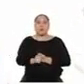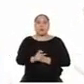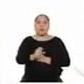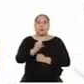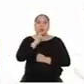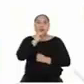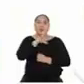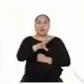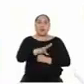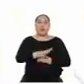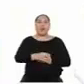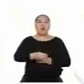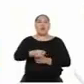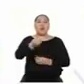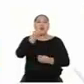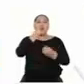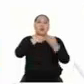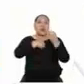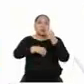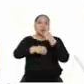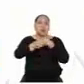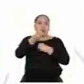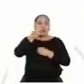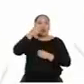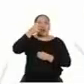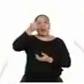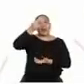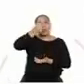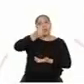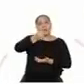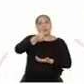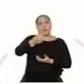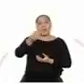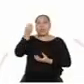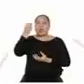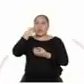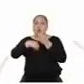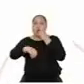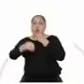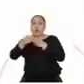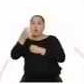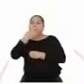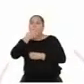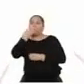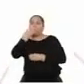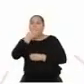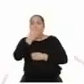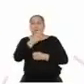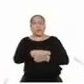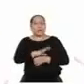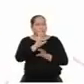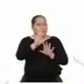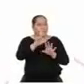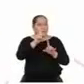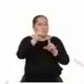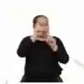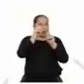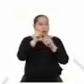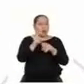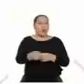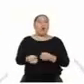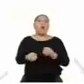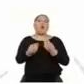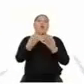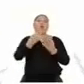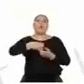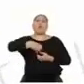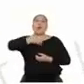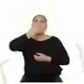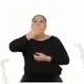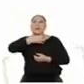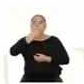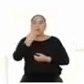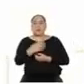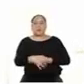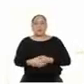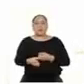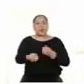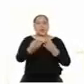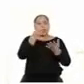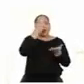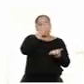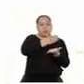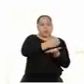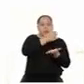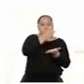recomendó consumir leche y manzanas Entonces, ¿cuántas manzanas y cuántas tazas de leche debe consumir Pepe